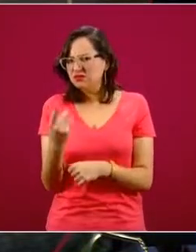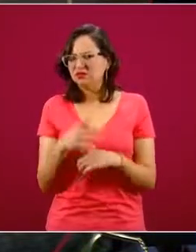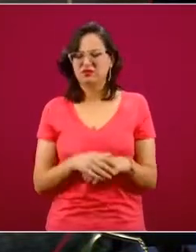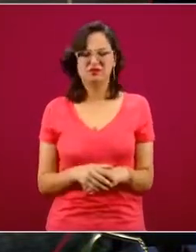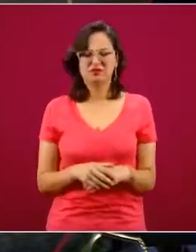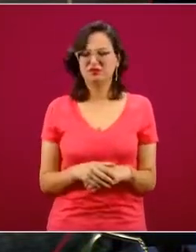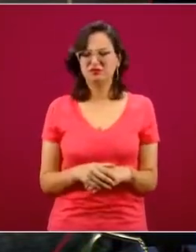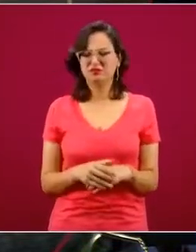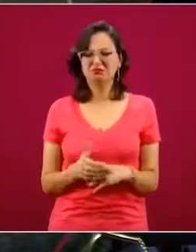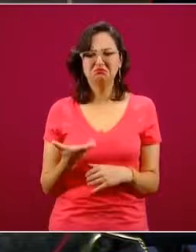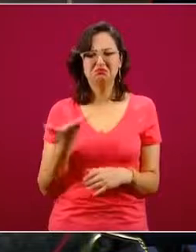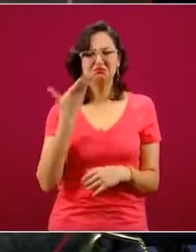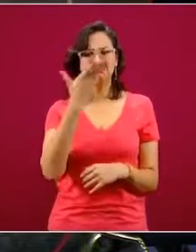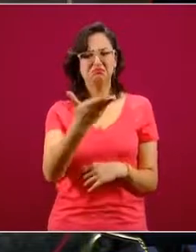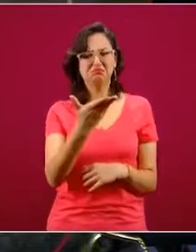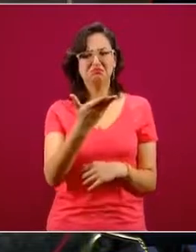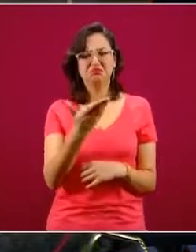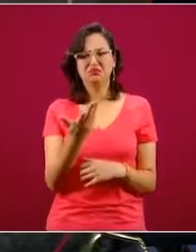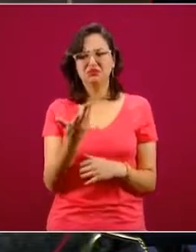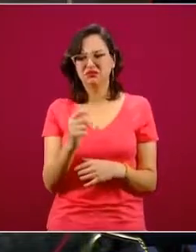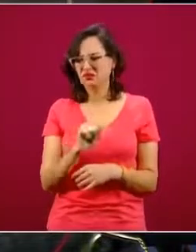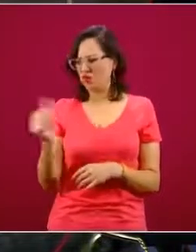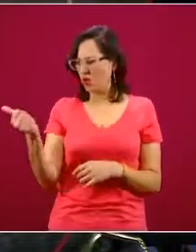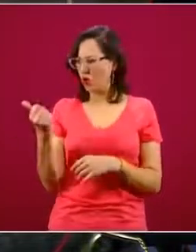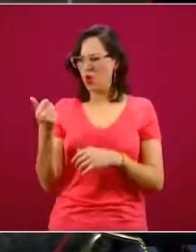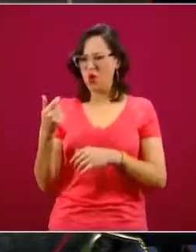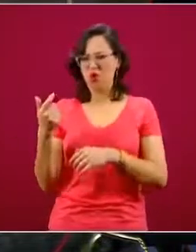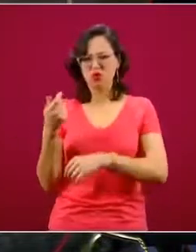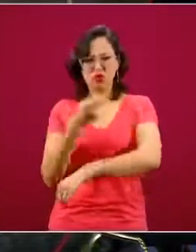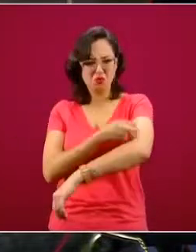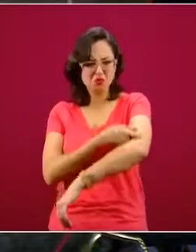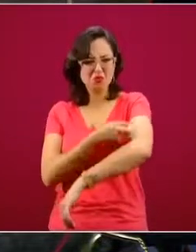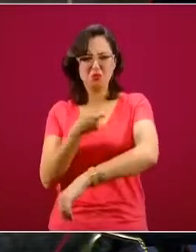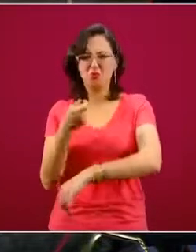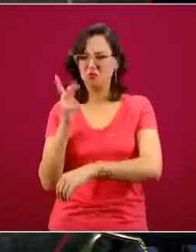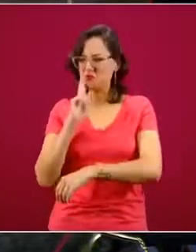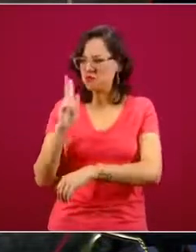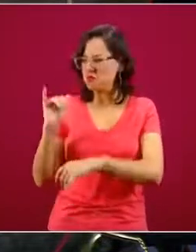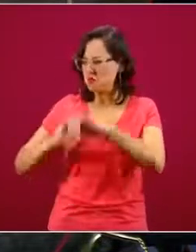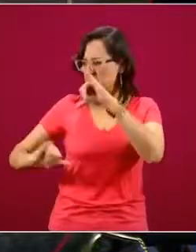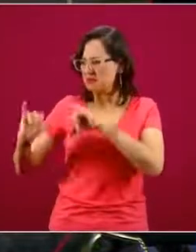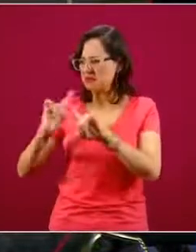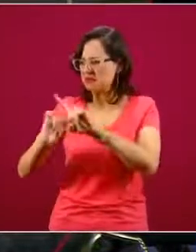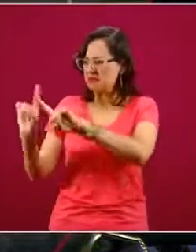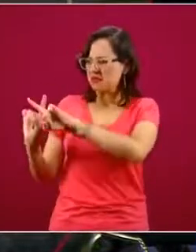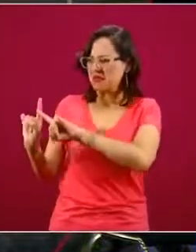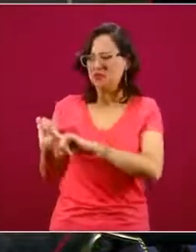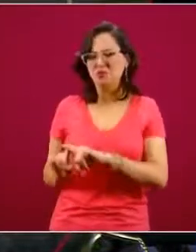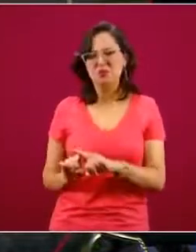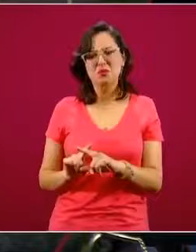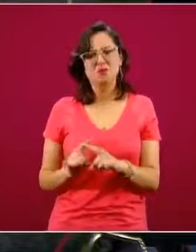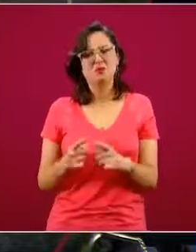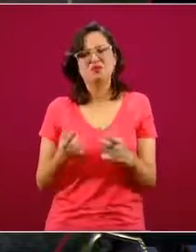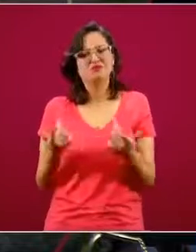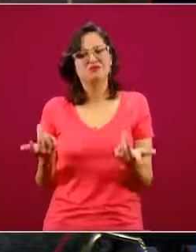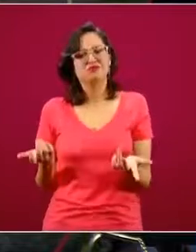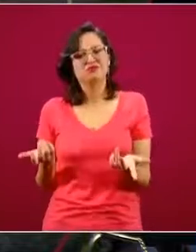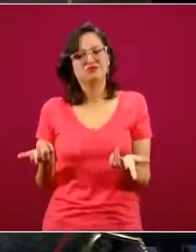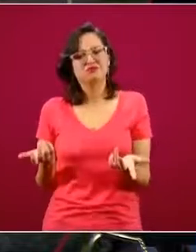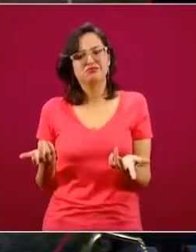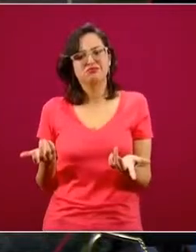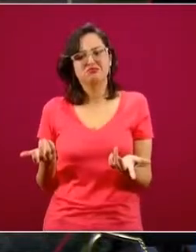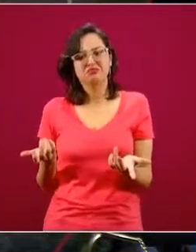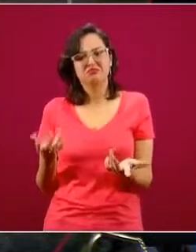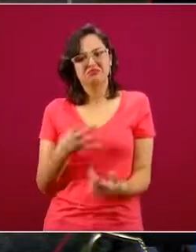de prácticas en el futuro, que bueno, pues a todas luces son